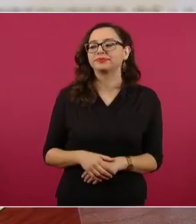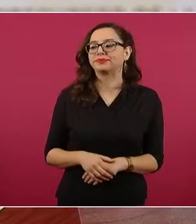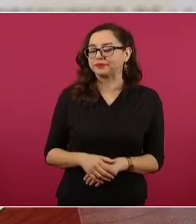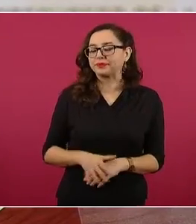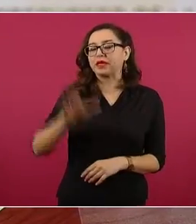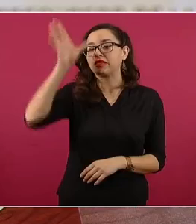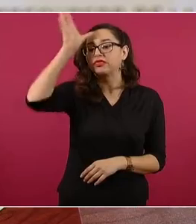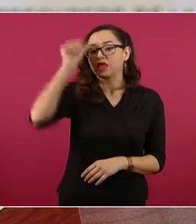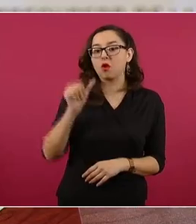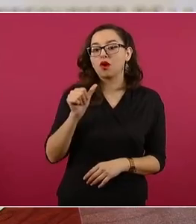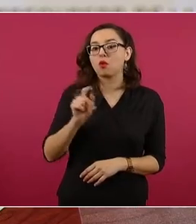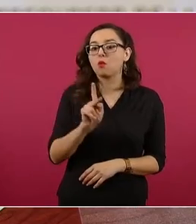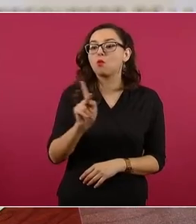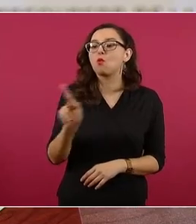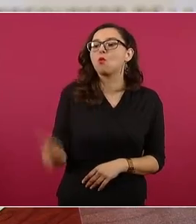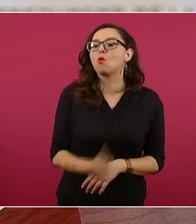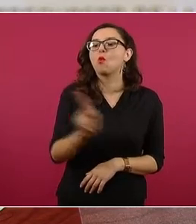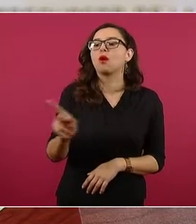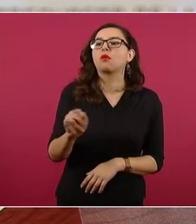La empresa